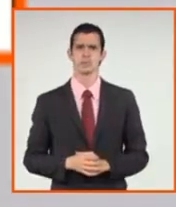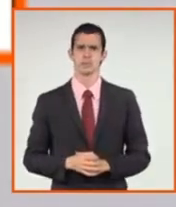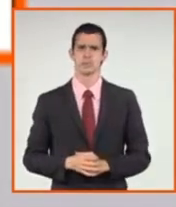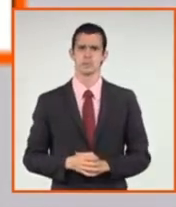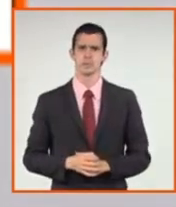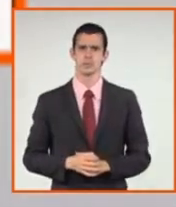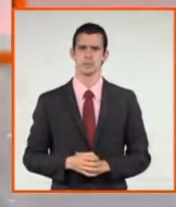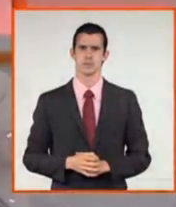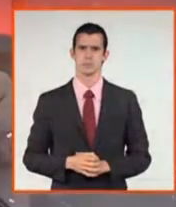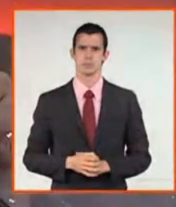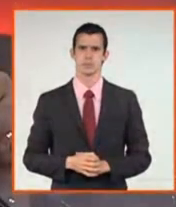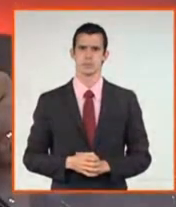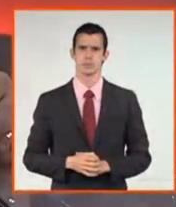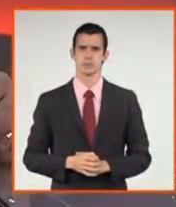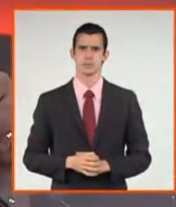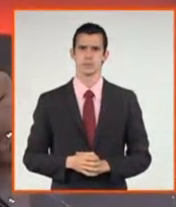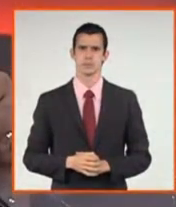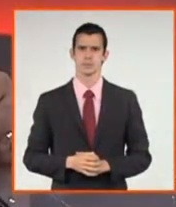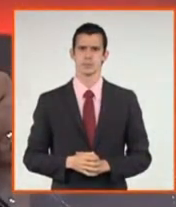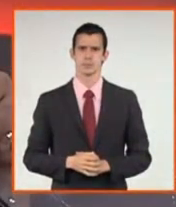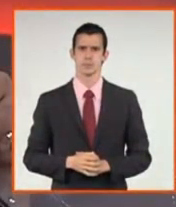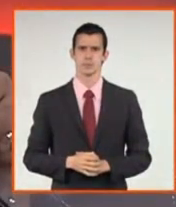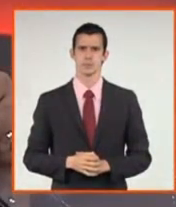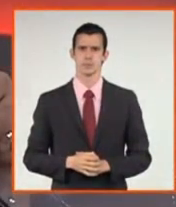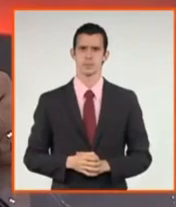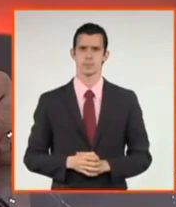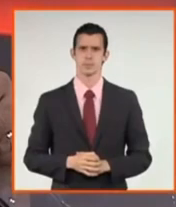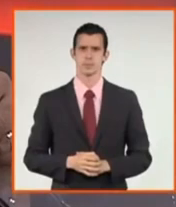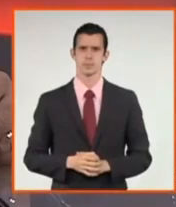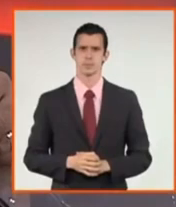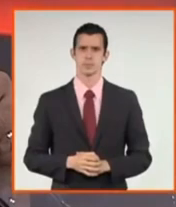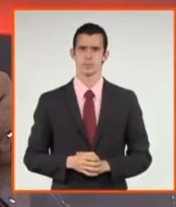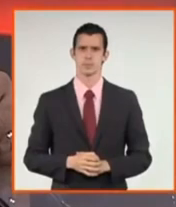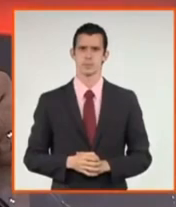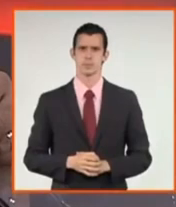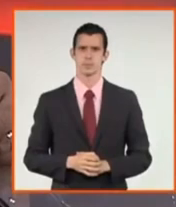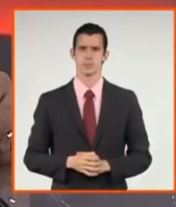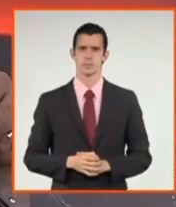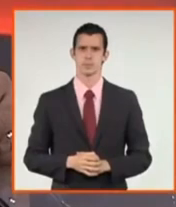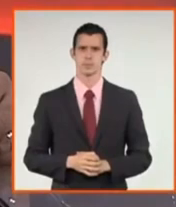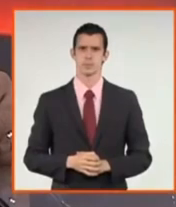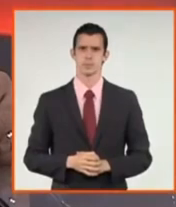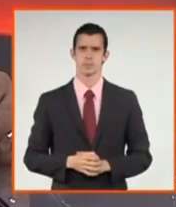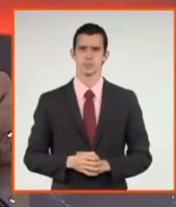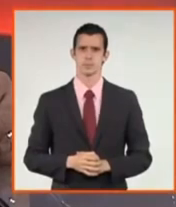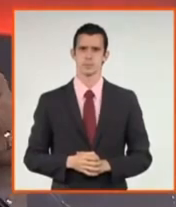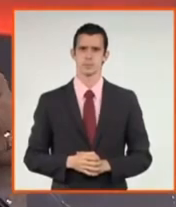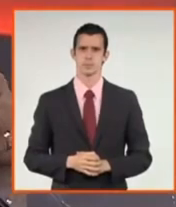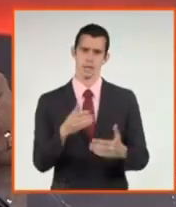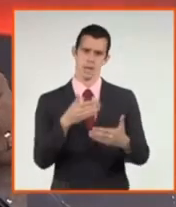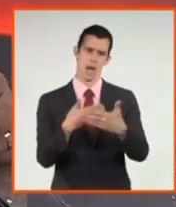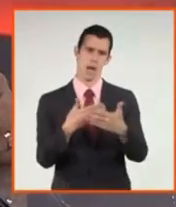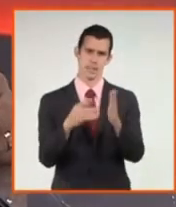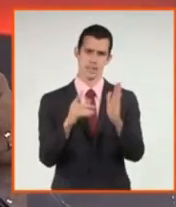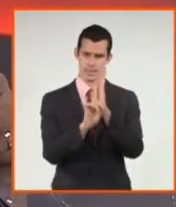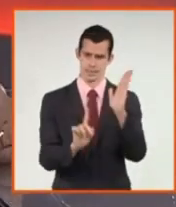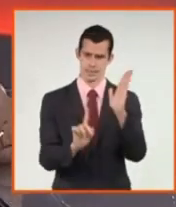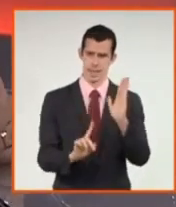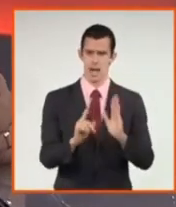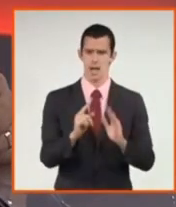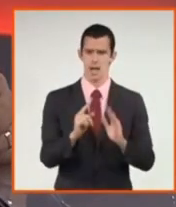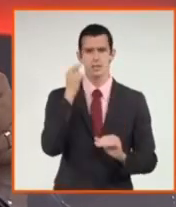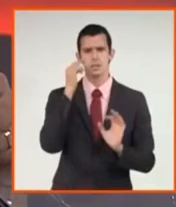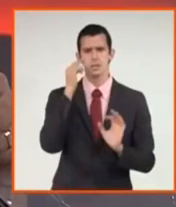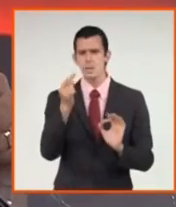la empresa eléctrica comprueba a través del banco el sistema bancario que realmente esa cuenta fue fue depositado ese dinero en la